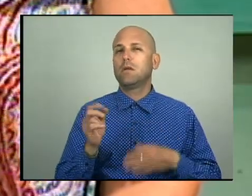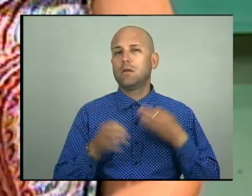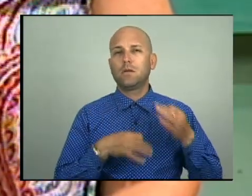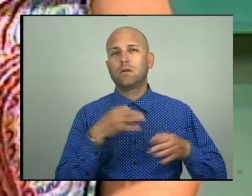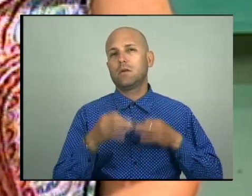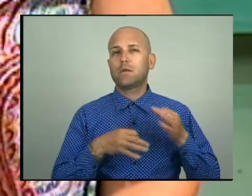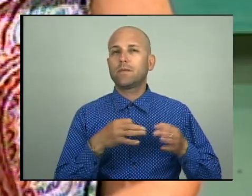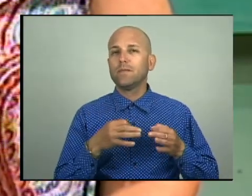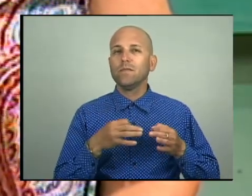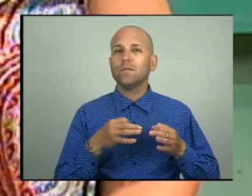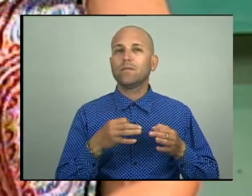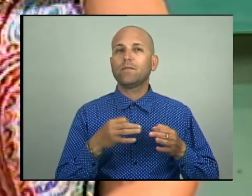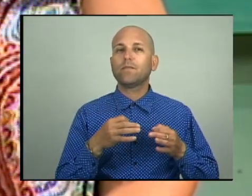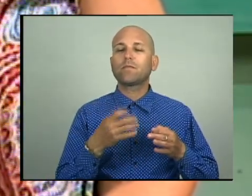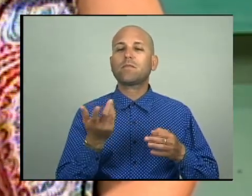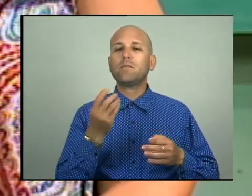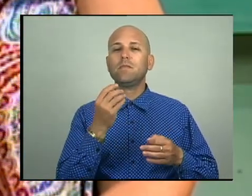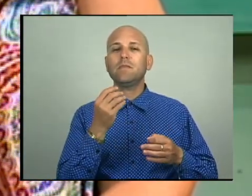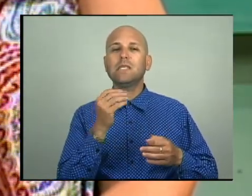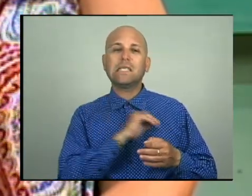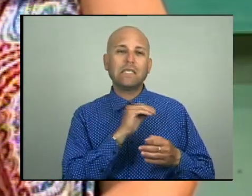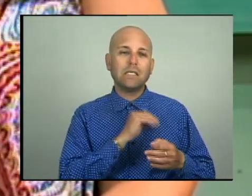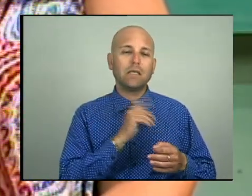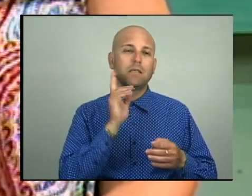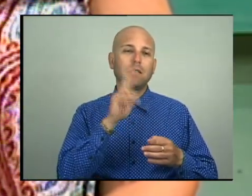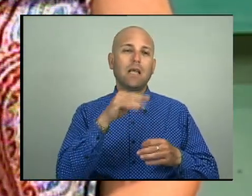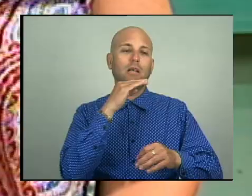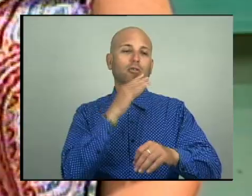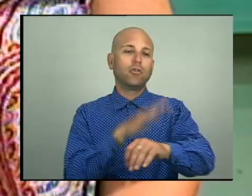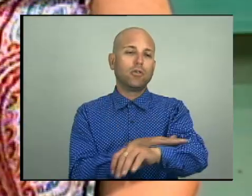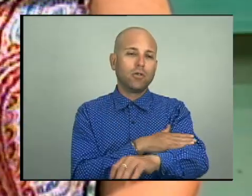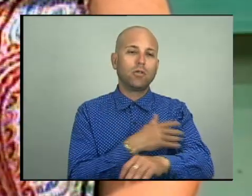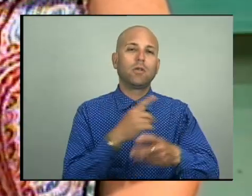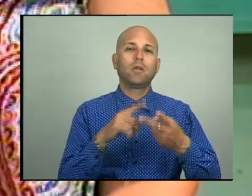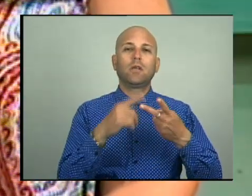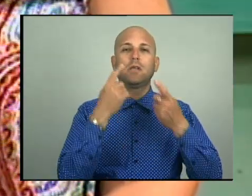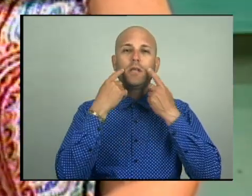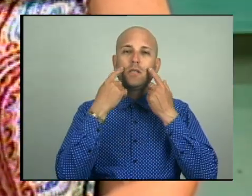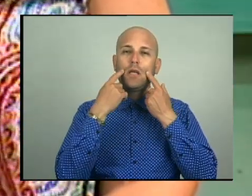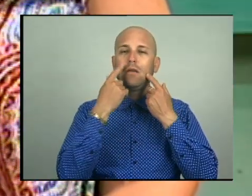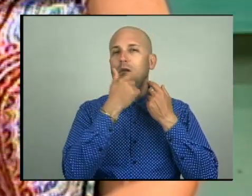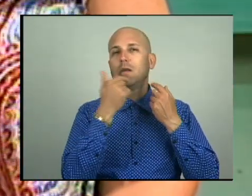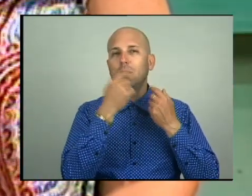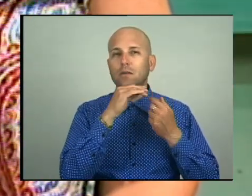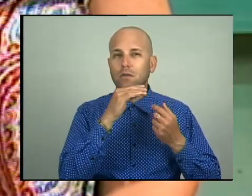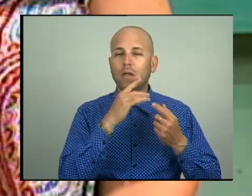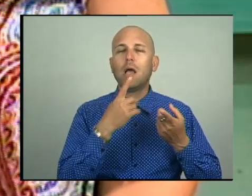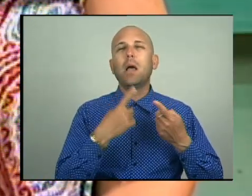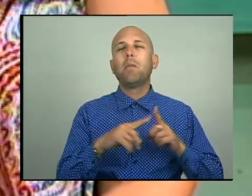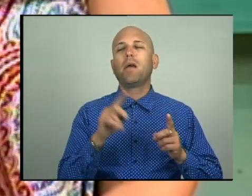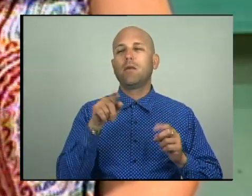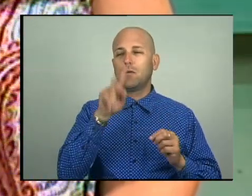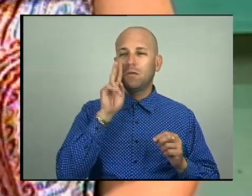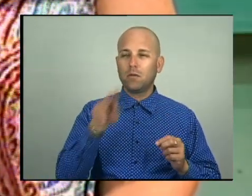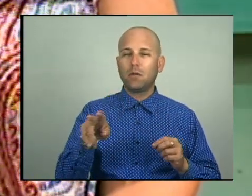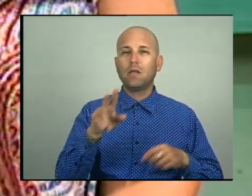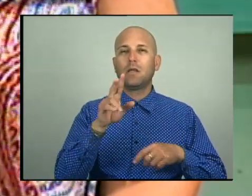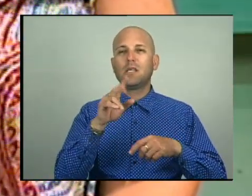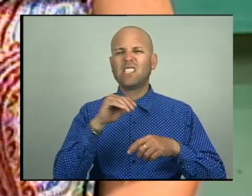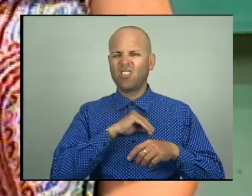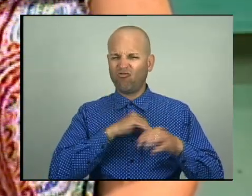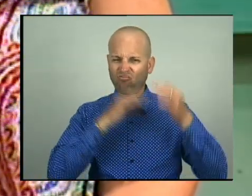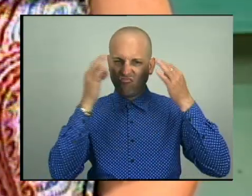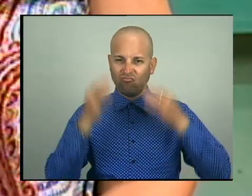dejado ver cuál es la sintomatología, pero yo quisiera que hiciera énfasis en los síntomas, de modo tal que aunque